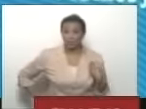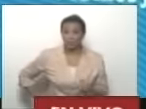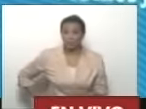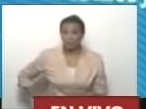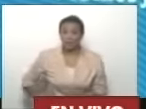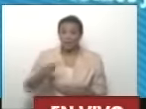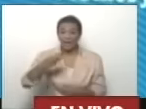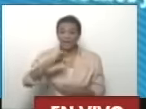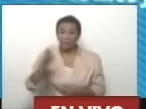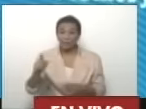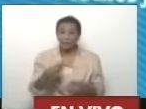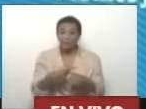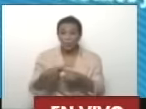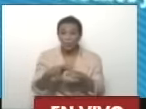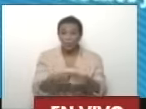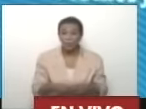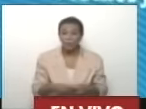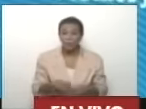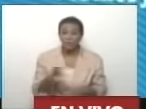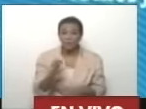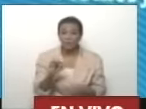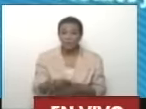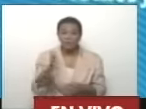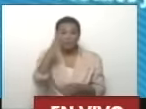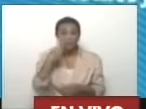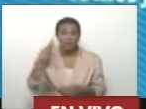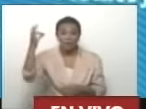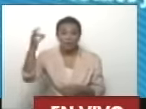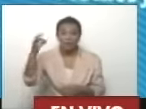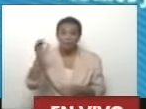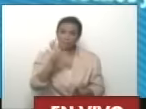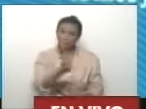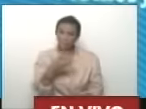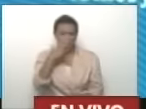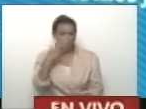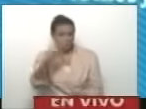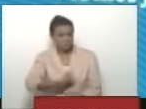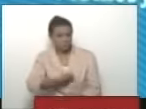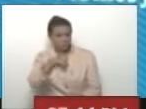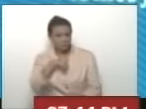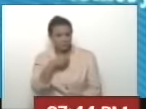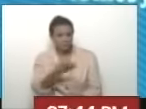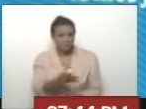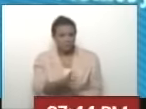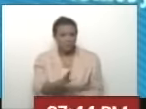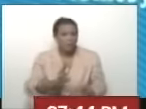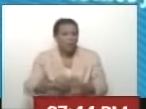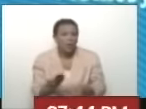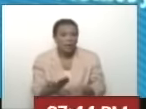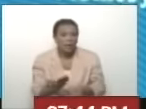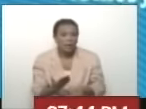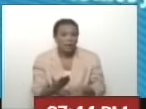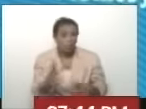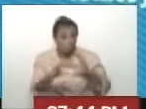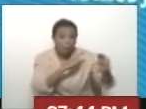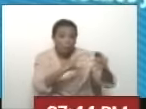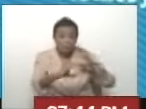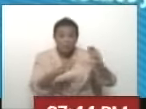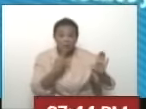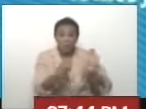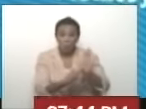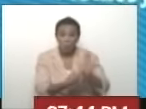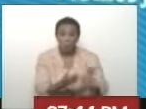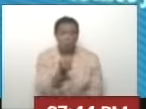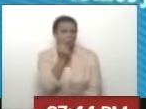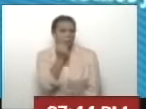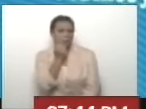Eritrea, Etiopía, Fiji, Francia, ¡ay, Francia! Porque Francia sacó un comunicado